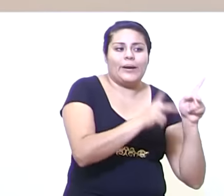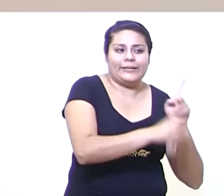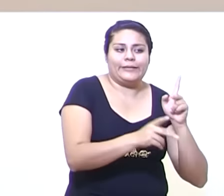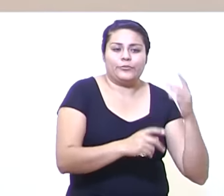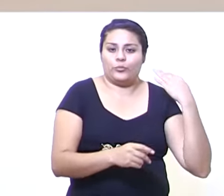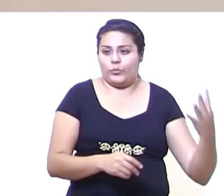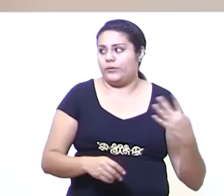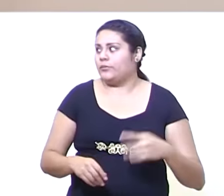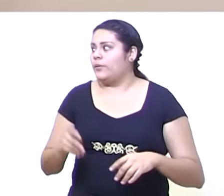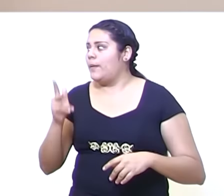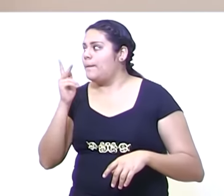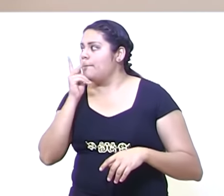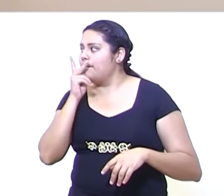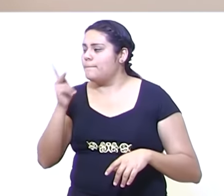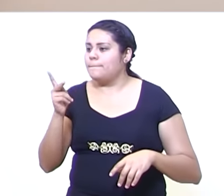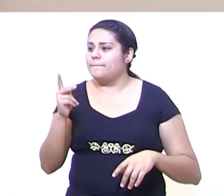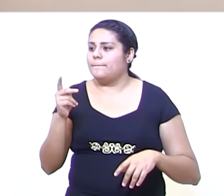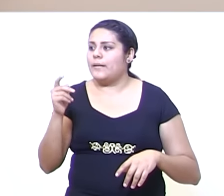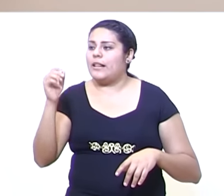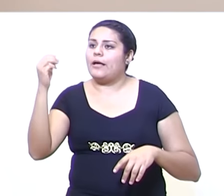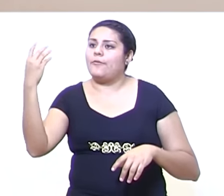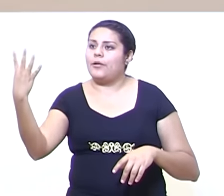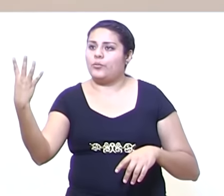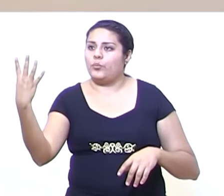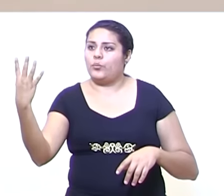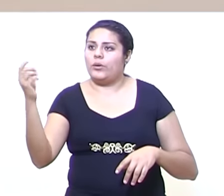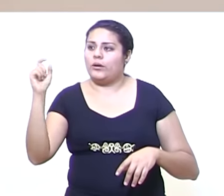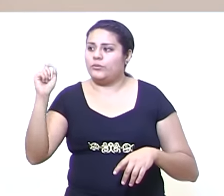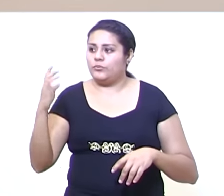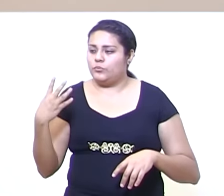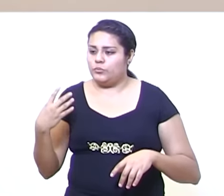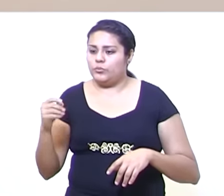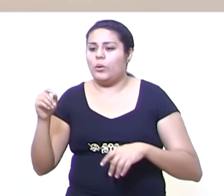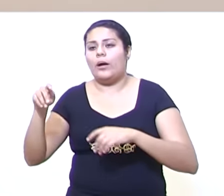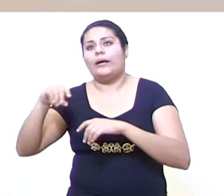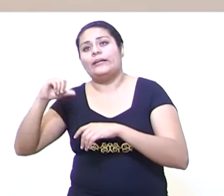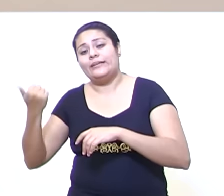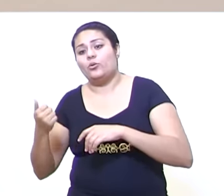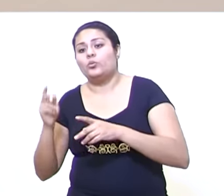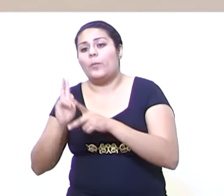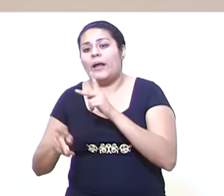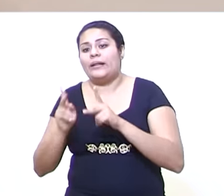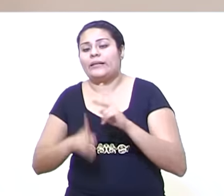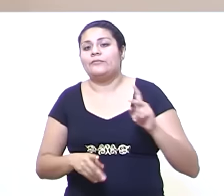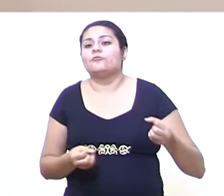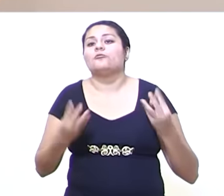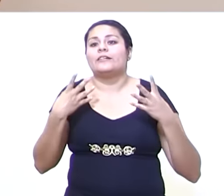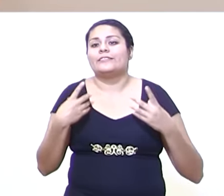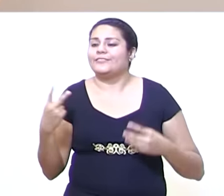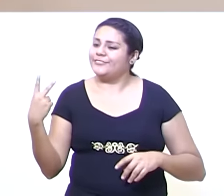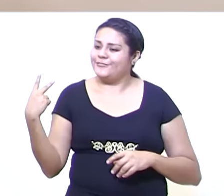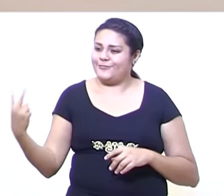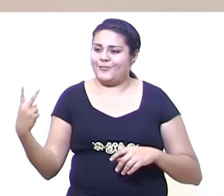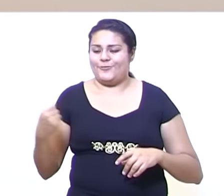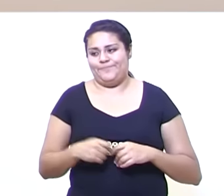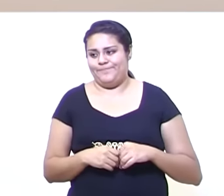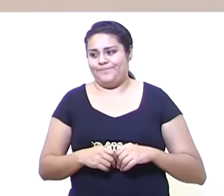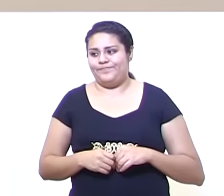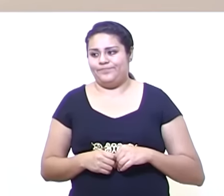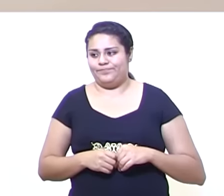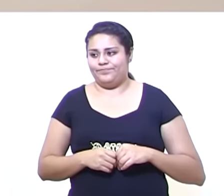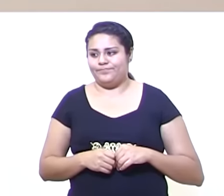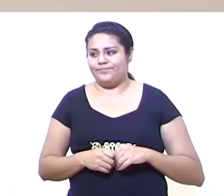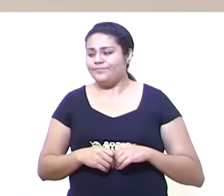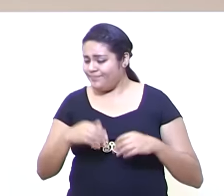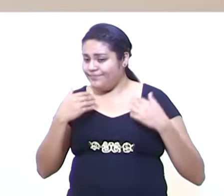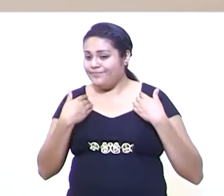Tenemos 4 letras y tenemos 2